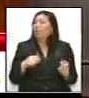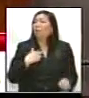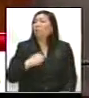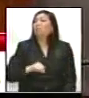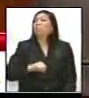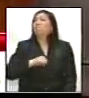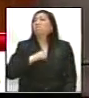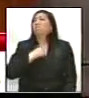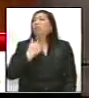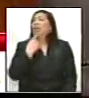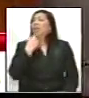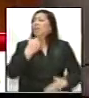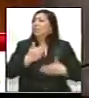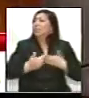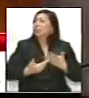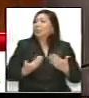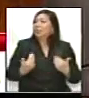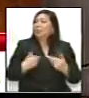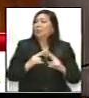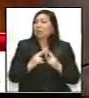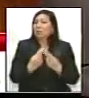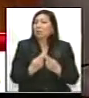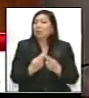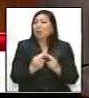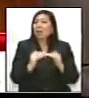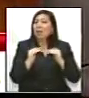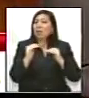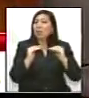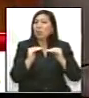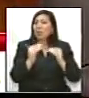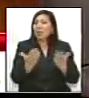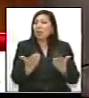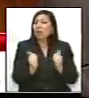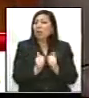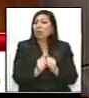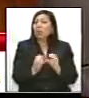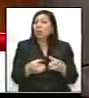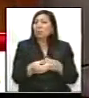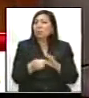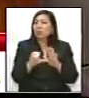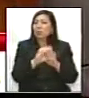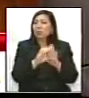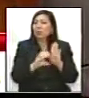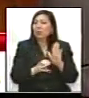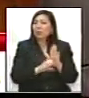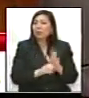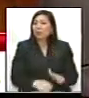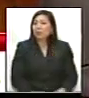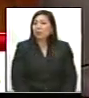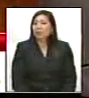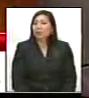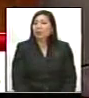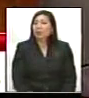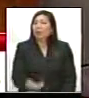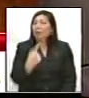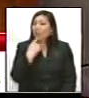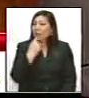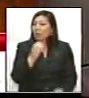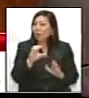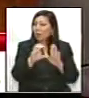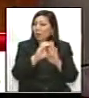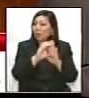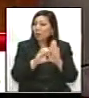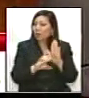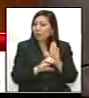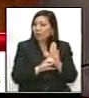de seguir teniendo reuniones paralelas al pleno como la comisión de constitución que se exhorte a la comisión de constitución